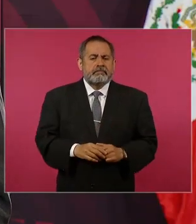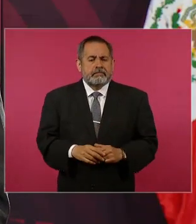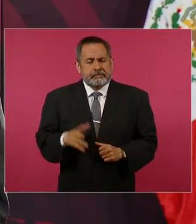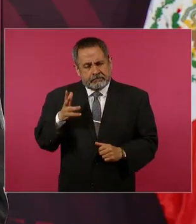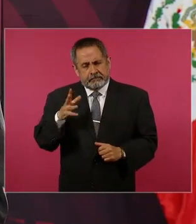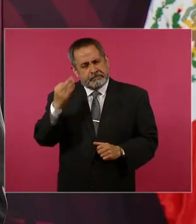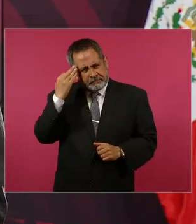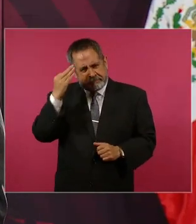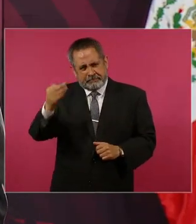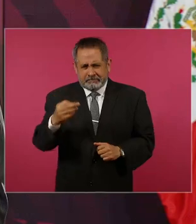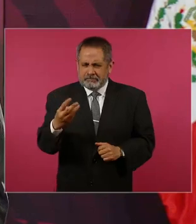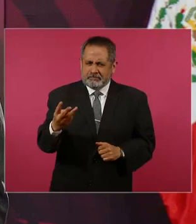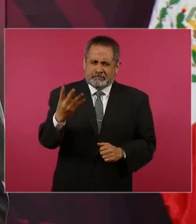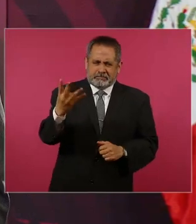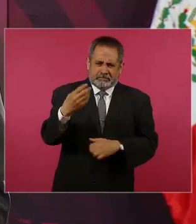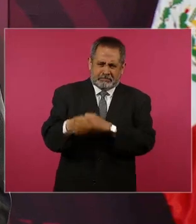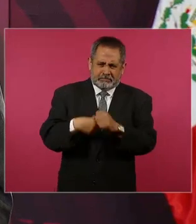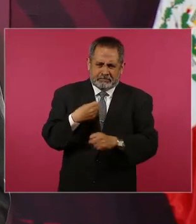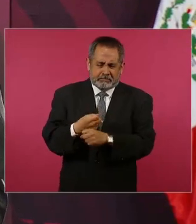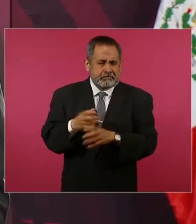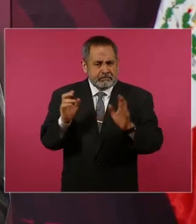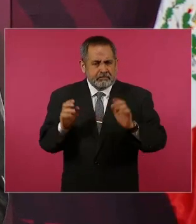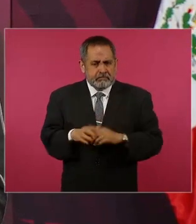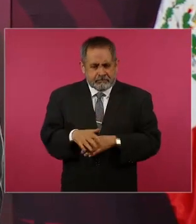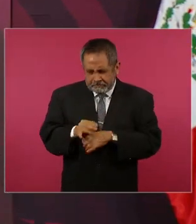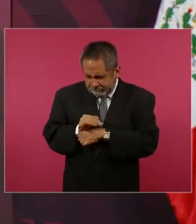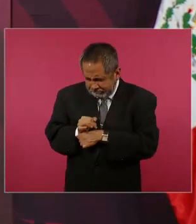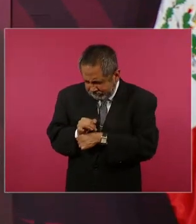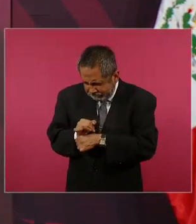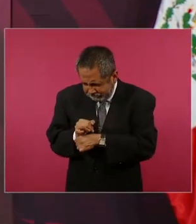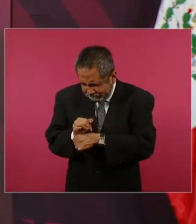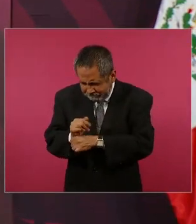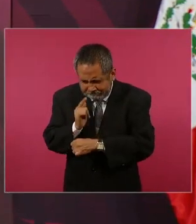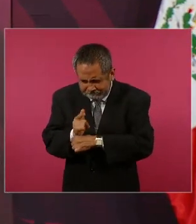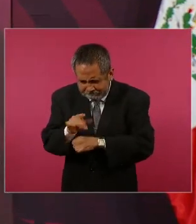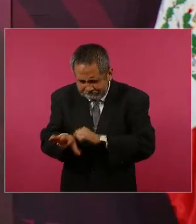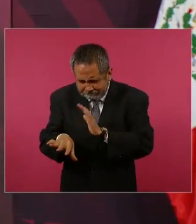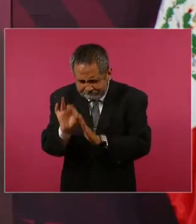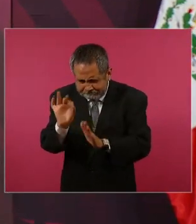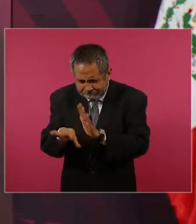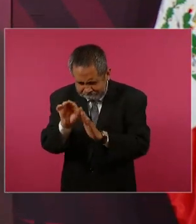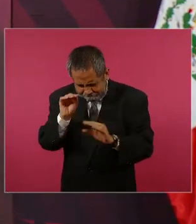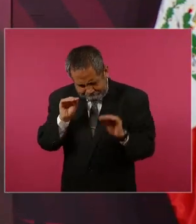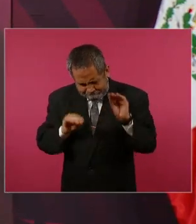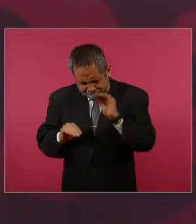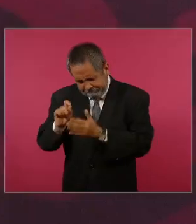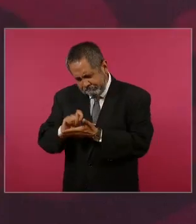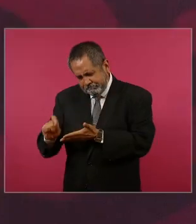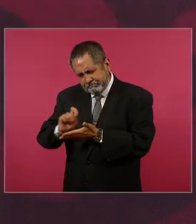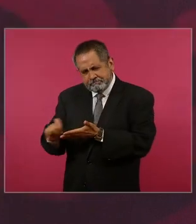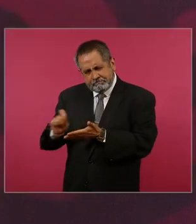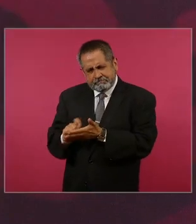tiempo, 3-4 años, una investigación que voy a hacer.